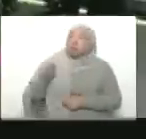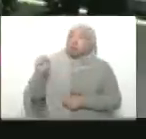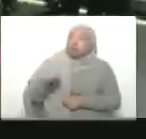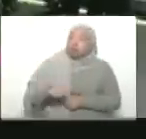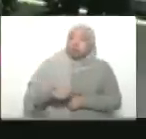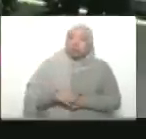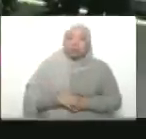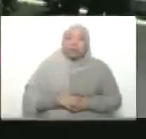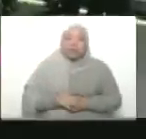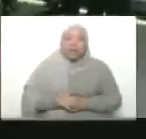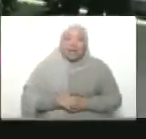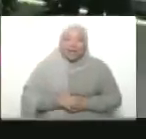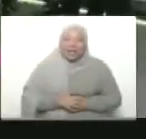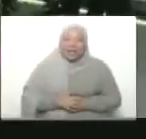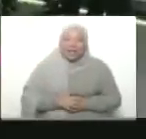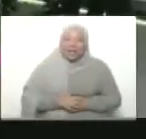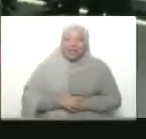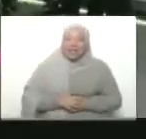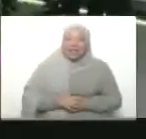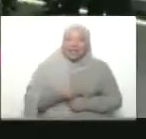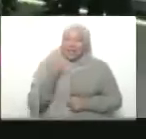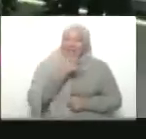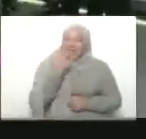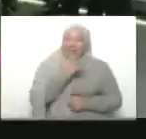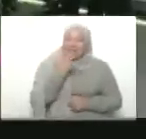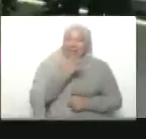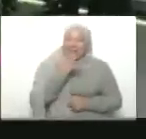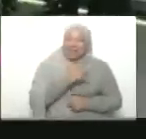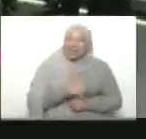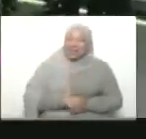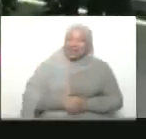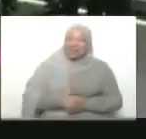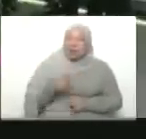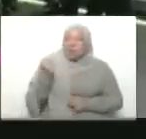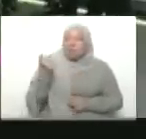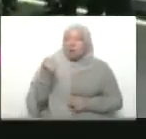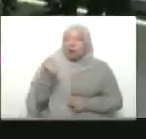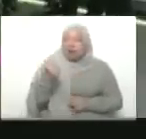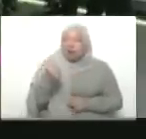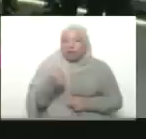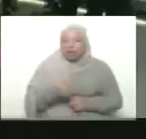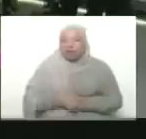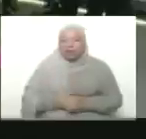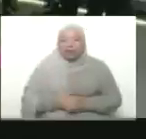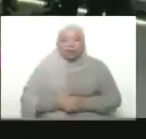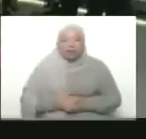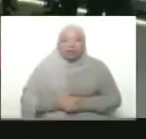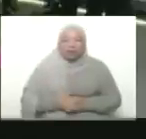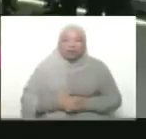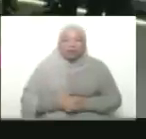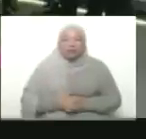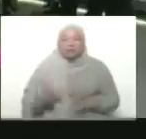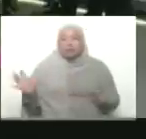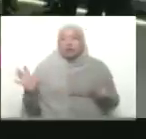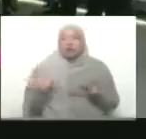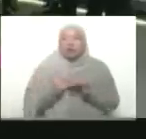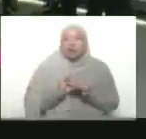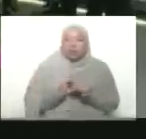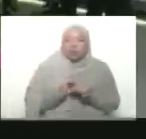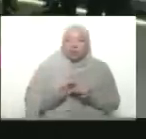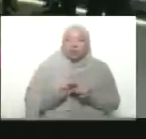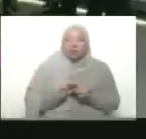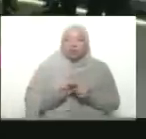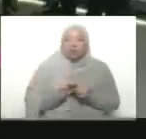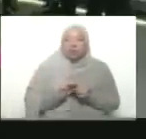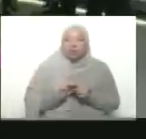muy poca de vez en cuando radi sigue siendo el elemento de de Unión y la y la transmisión popular y ahí es donde yo estoy